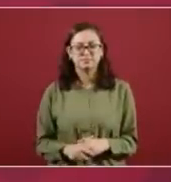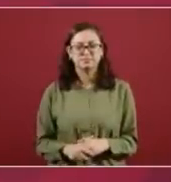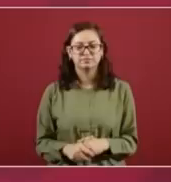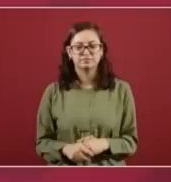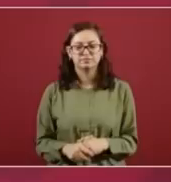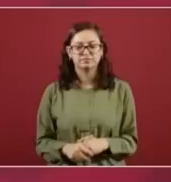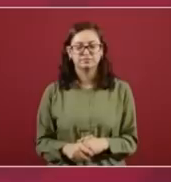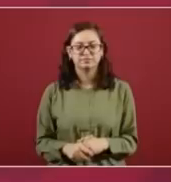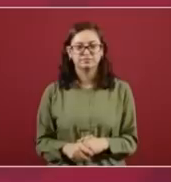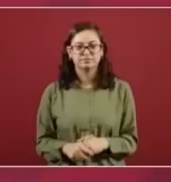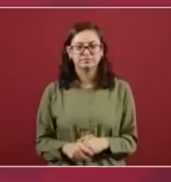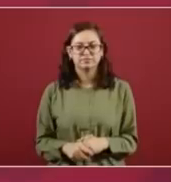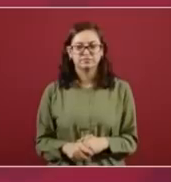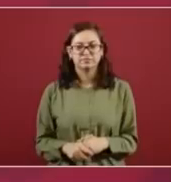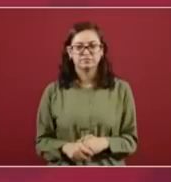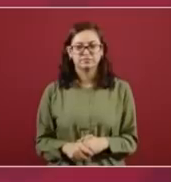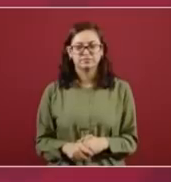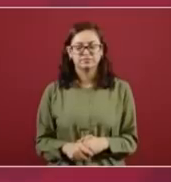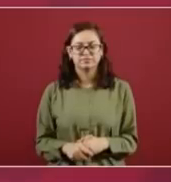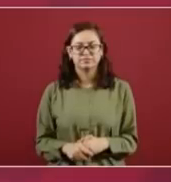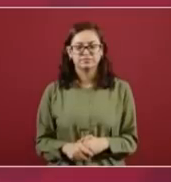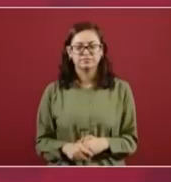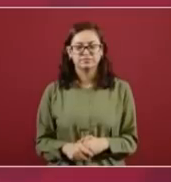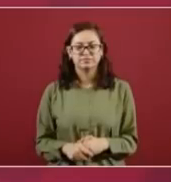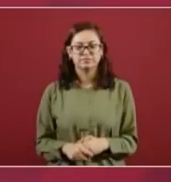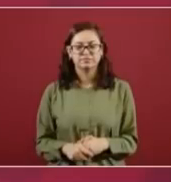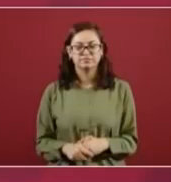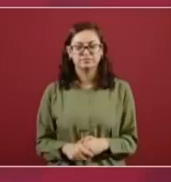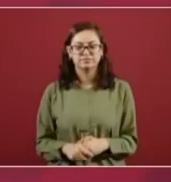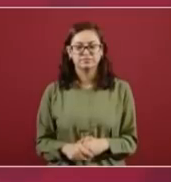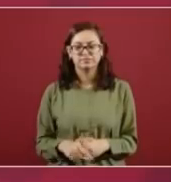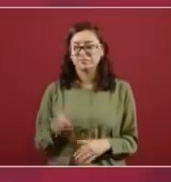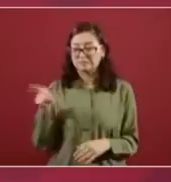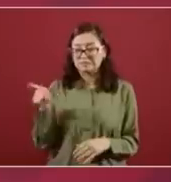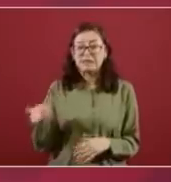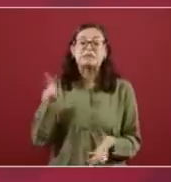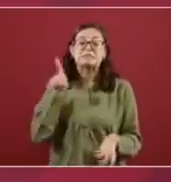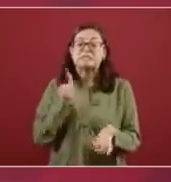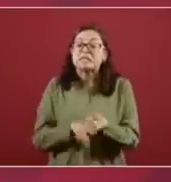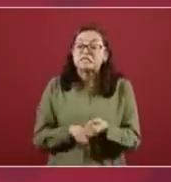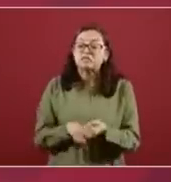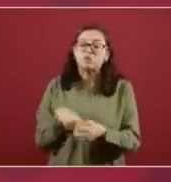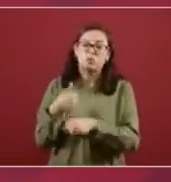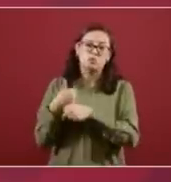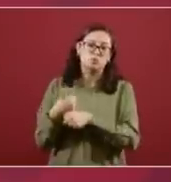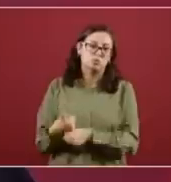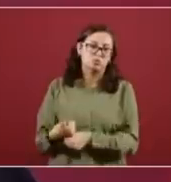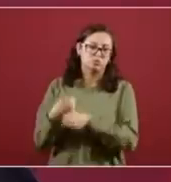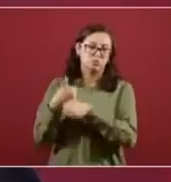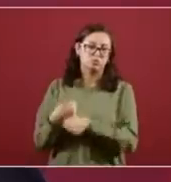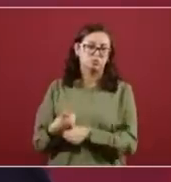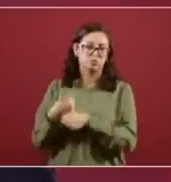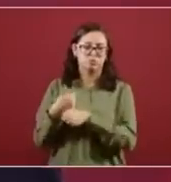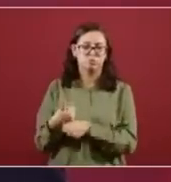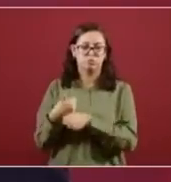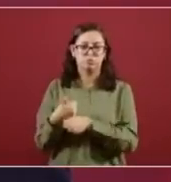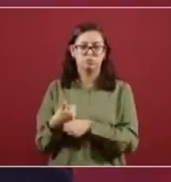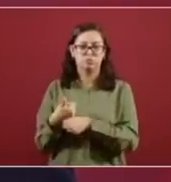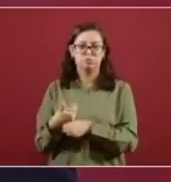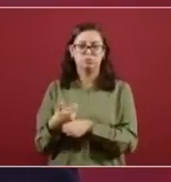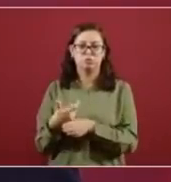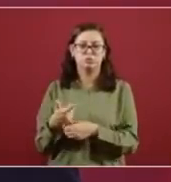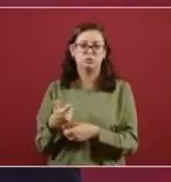ahora sí que no más íntimo lo que